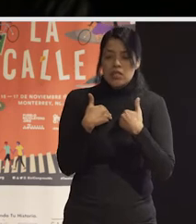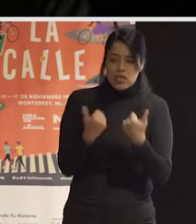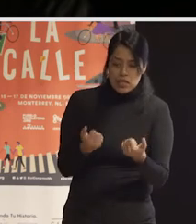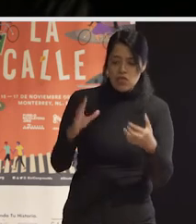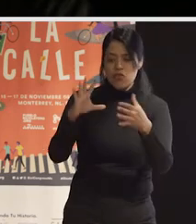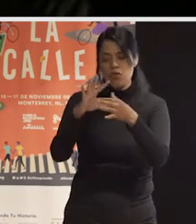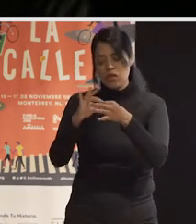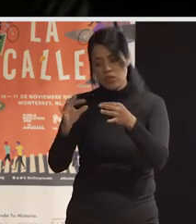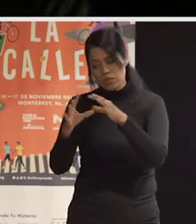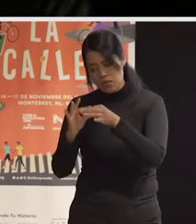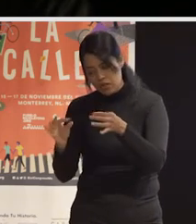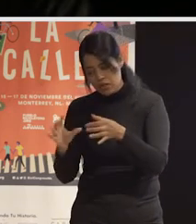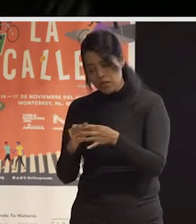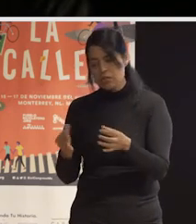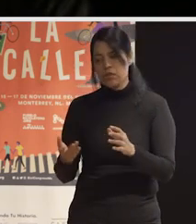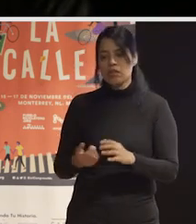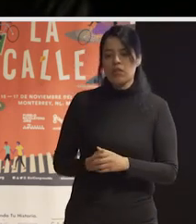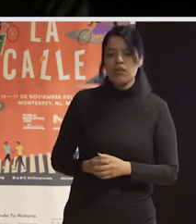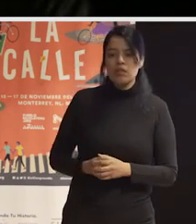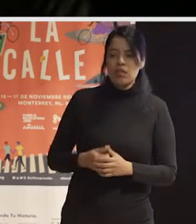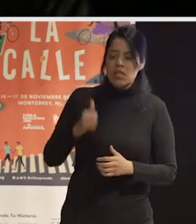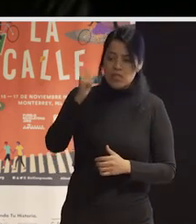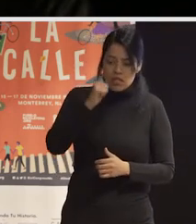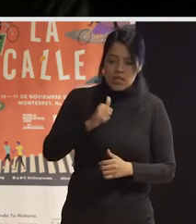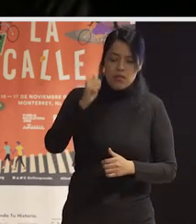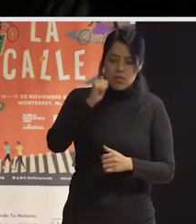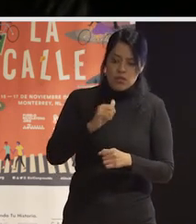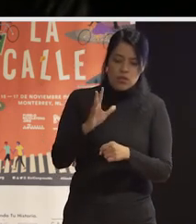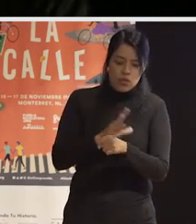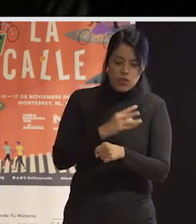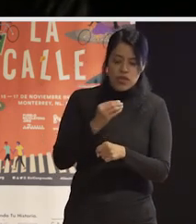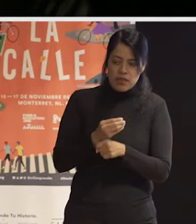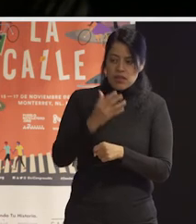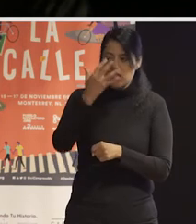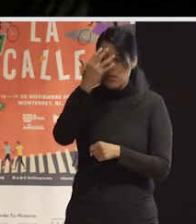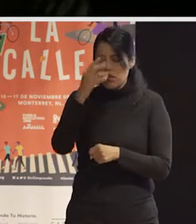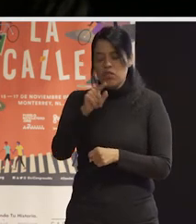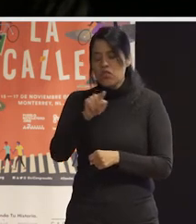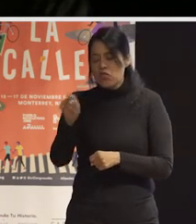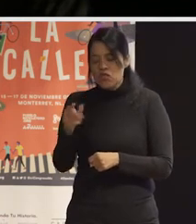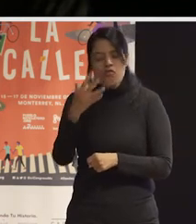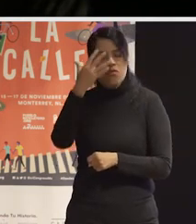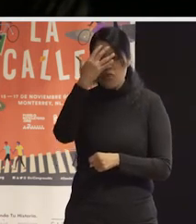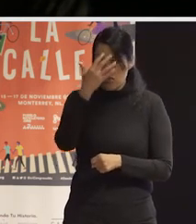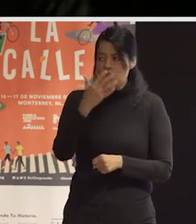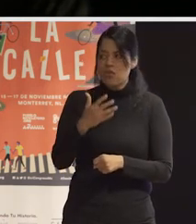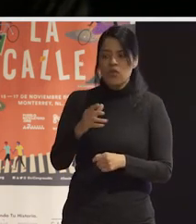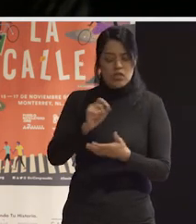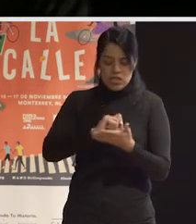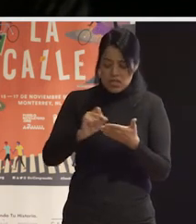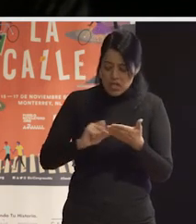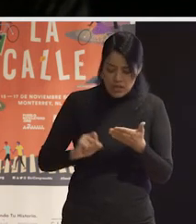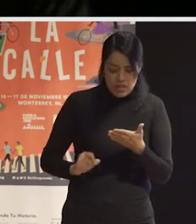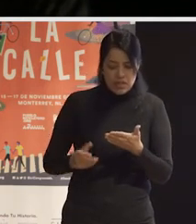a explicar de otro modo y siempre repitiendo que no te avergüences que no les avergüence que no saber escribir